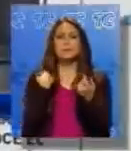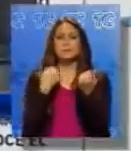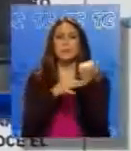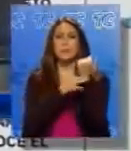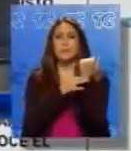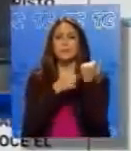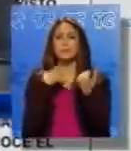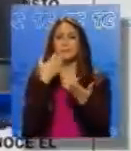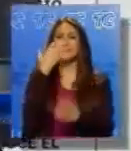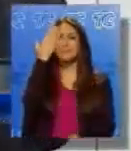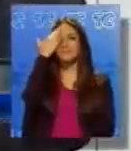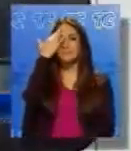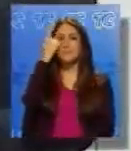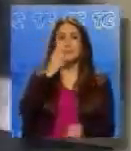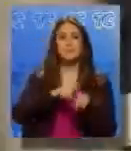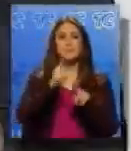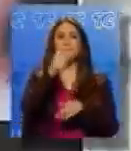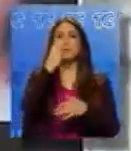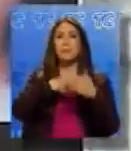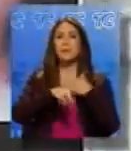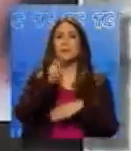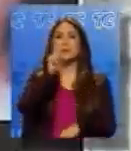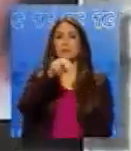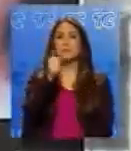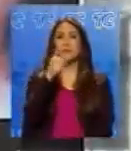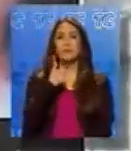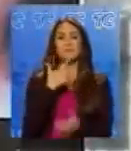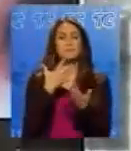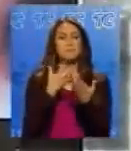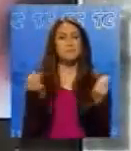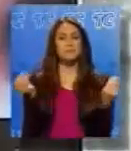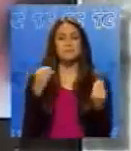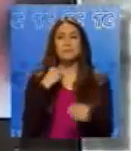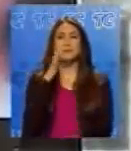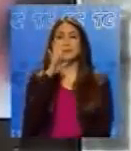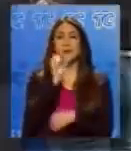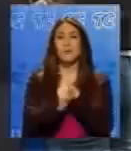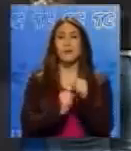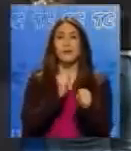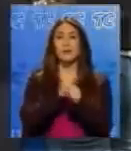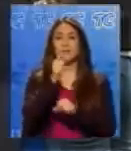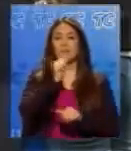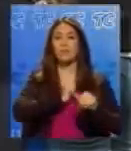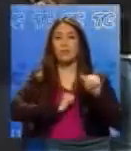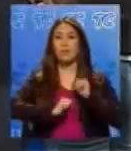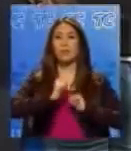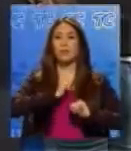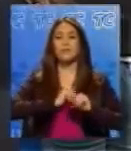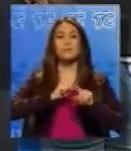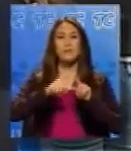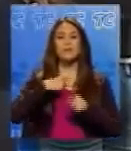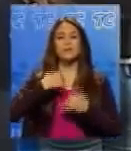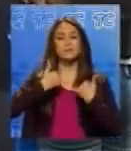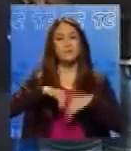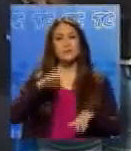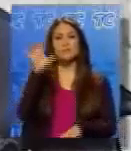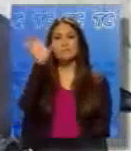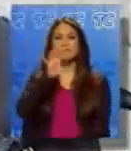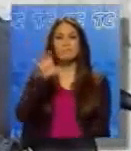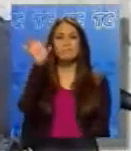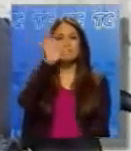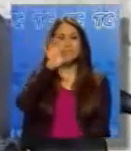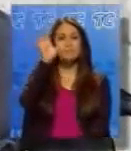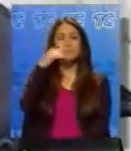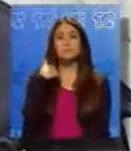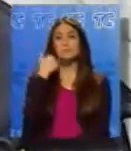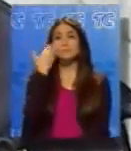tranquila. María Mejía no tiene rastros de su hija desde el 2010. Nos cuenta que han sido 5 años de tristeza, pero que no descansará hasta encontrarla. No sé